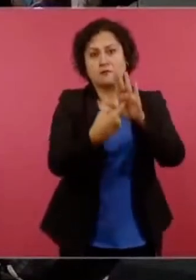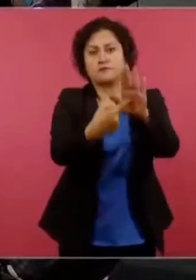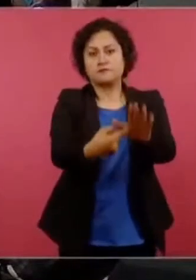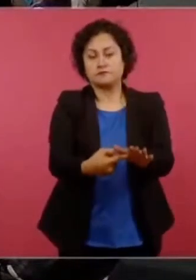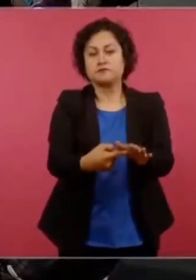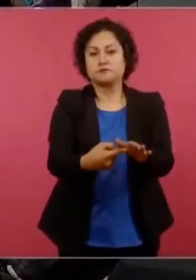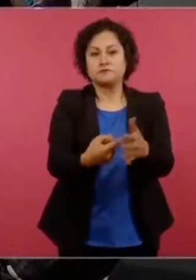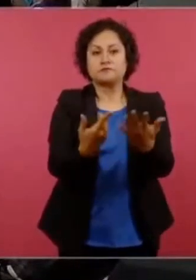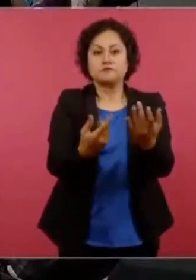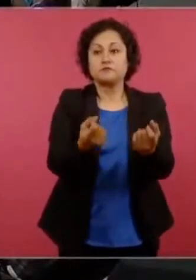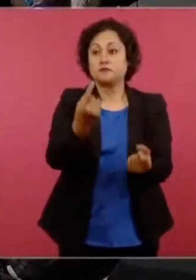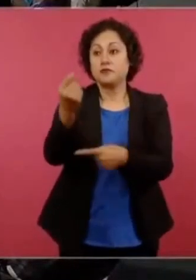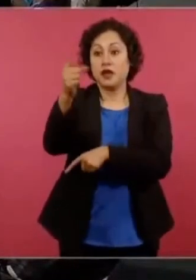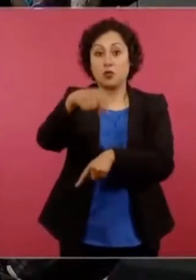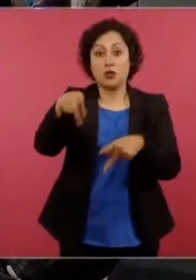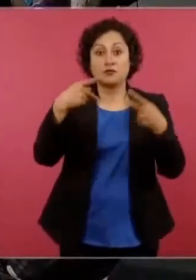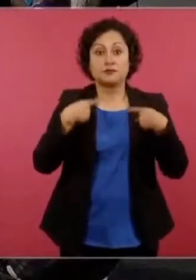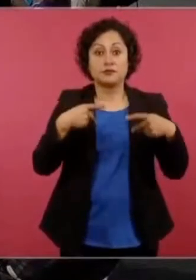firmantes